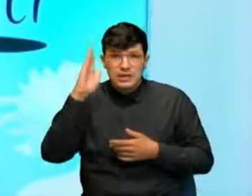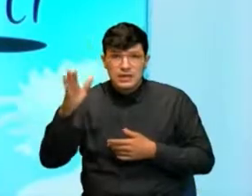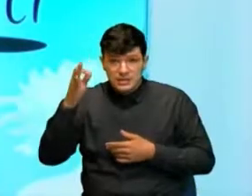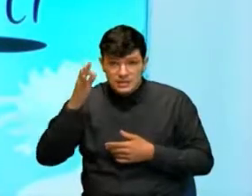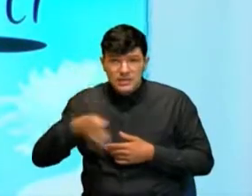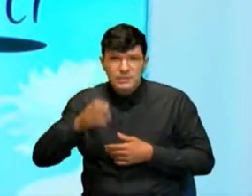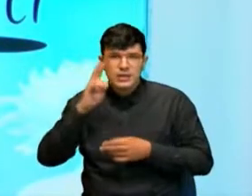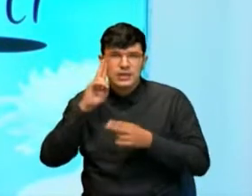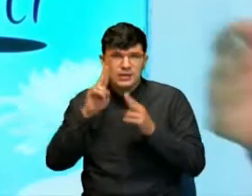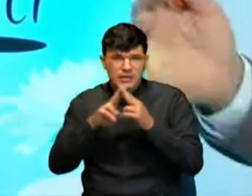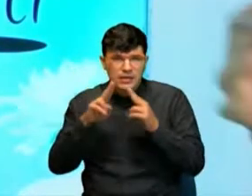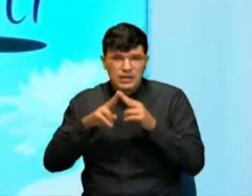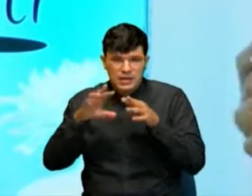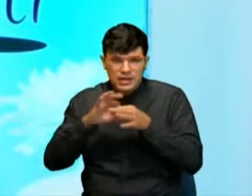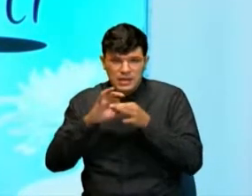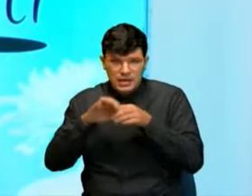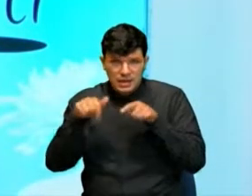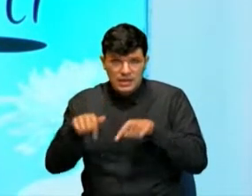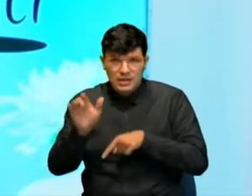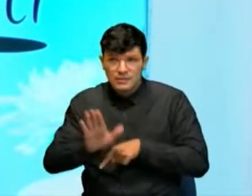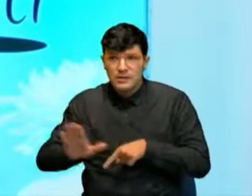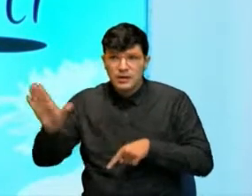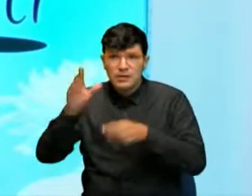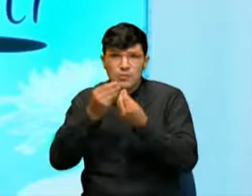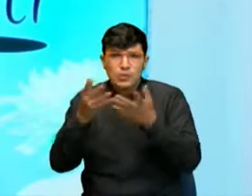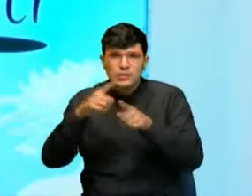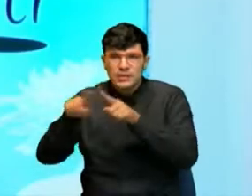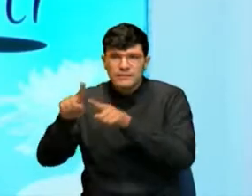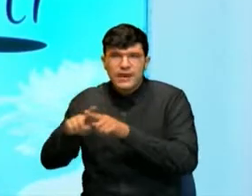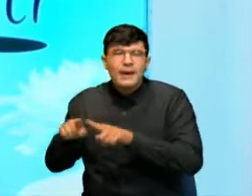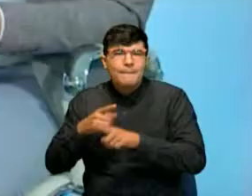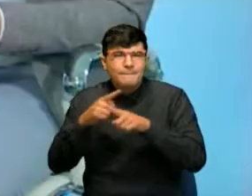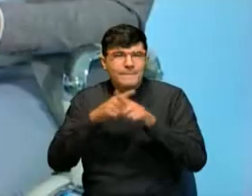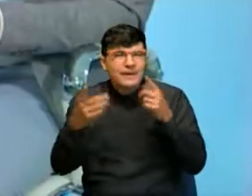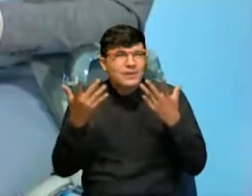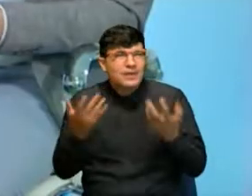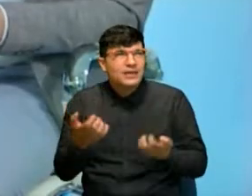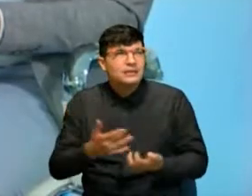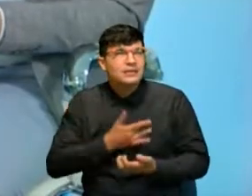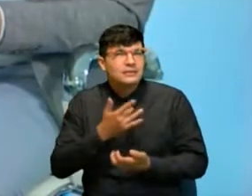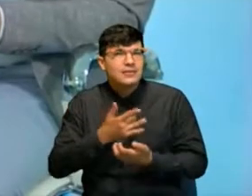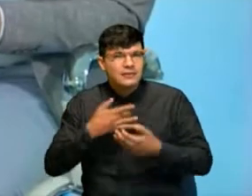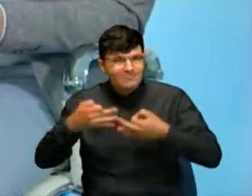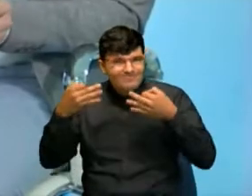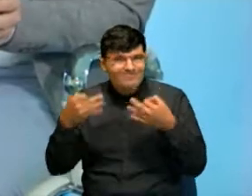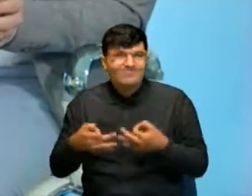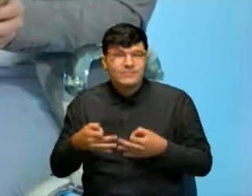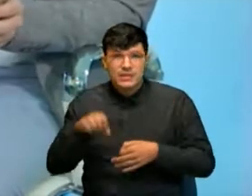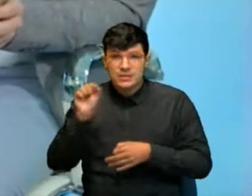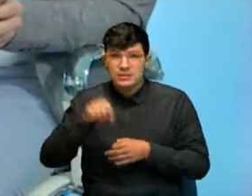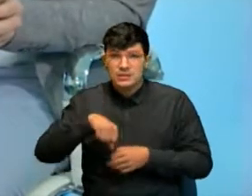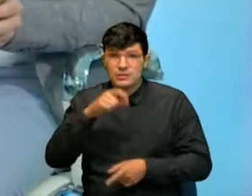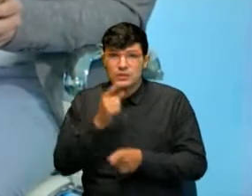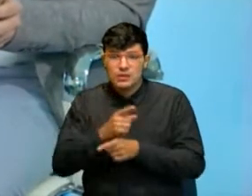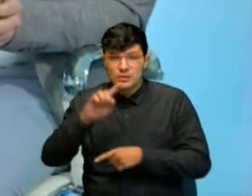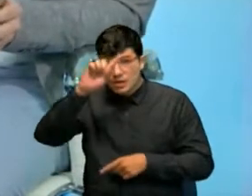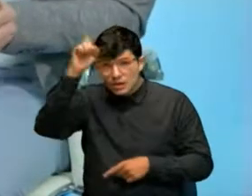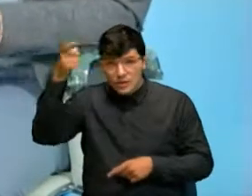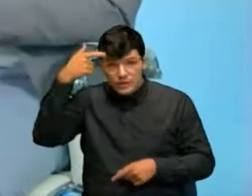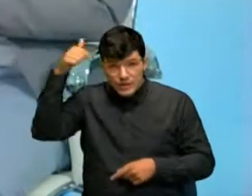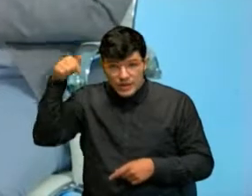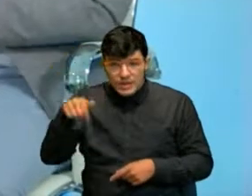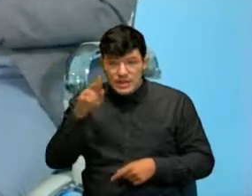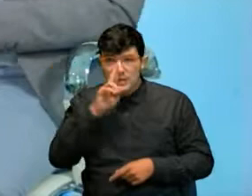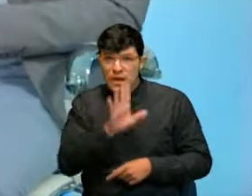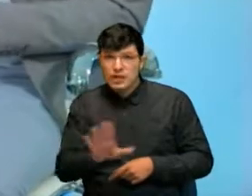dos departamentos hermanos con muchas diferencias, pero queremos que ellos se sientan completamente convencidos de que el gobierno nacional,